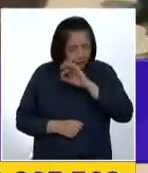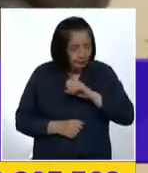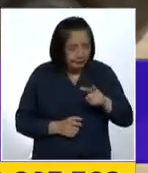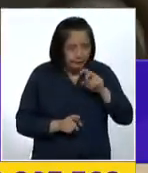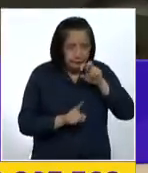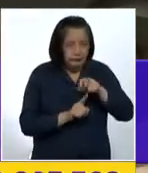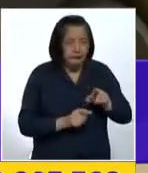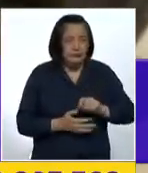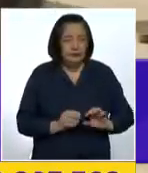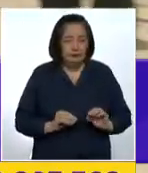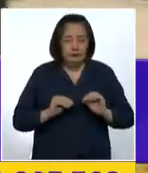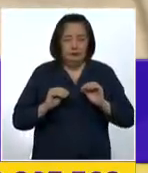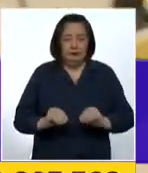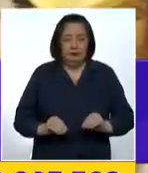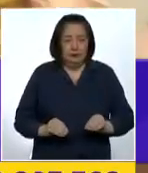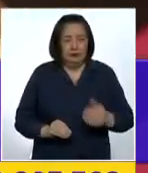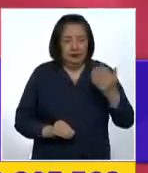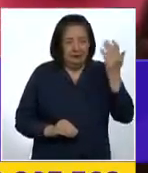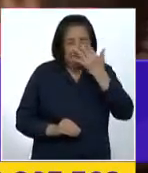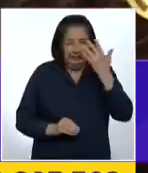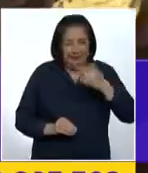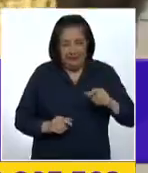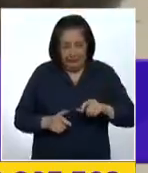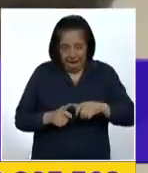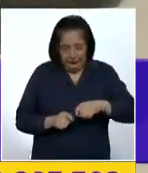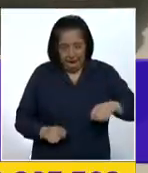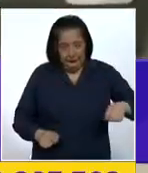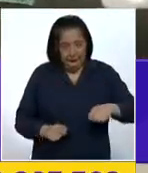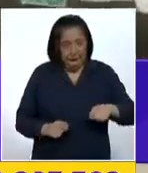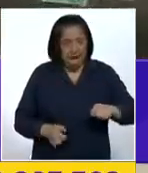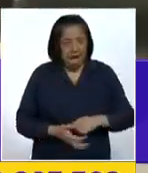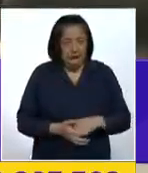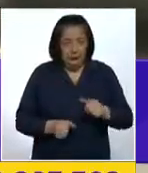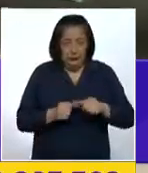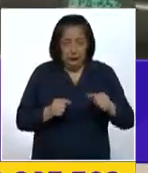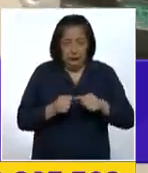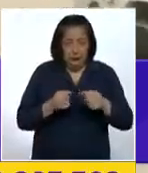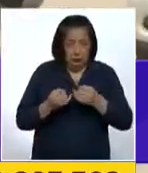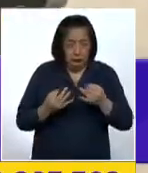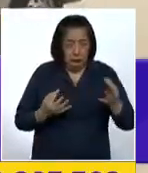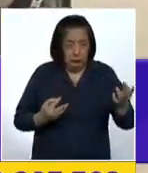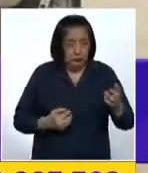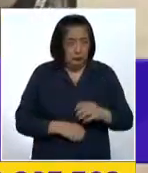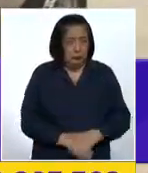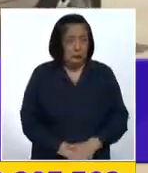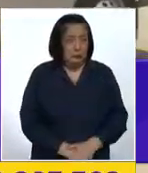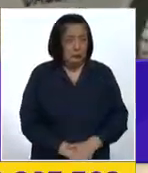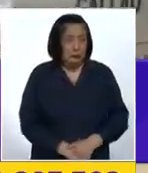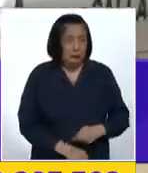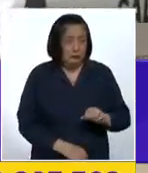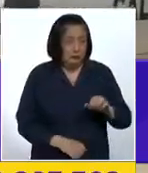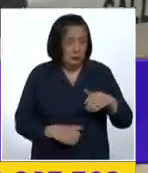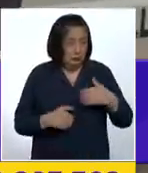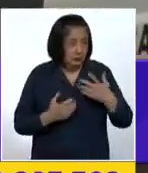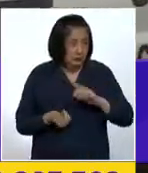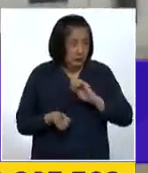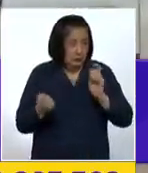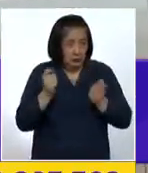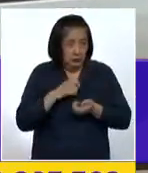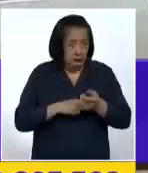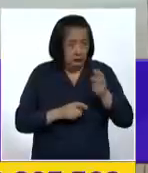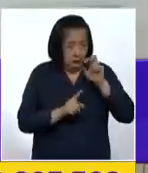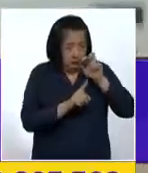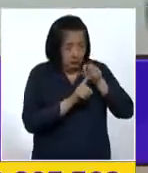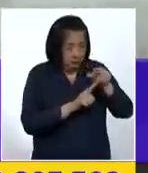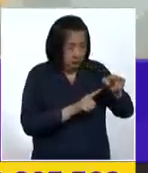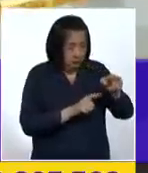información, colocan esta cinta negra, que le dicen putapercha, en la parte de los números, de las placas, para poder cambiar. Por ejemplo, ahí